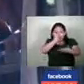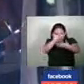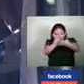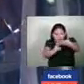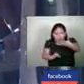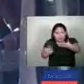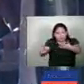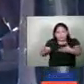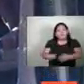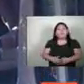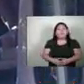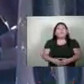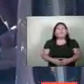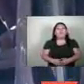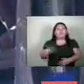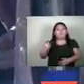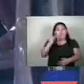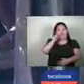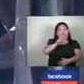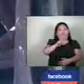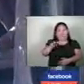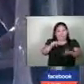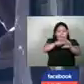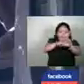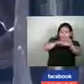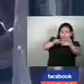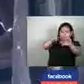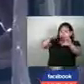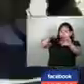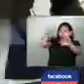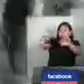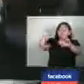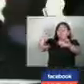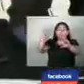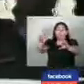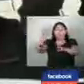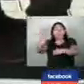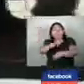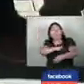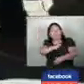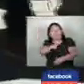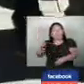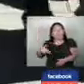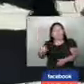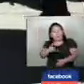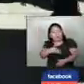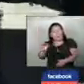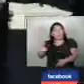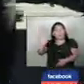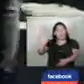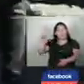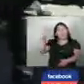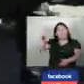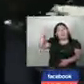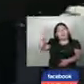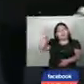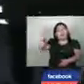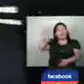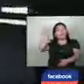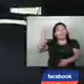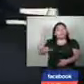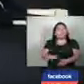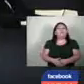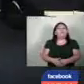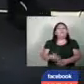Departamento de Salud. Ante el incremento de la curva en alza, la Administración de Alimentos y Medicamentos, FDA por sus siglas en inglés,